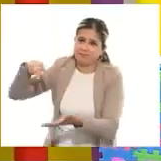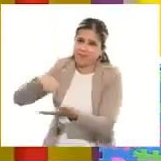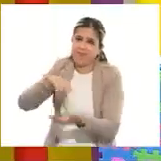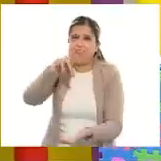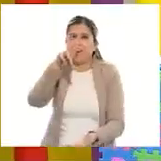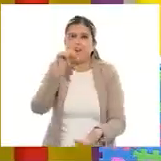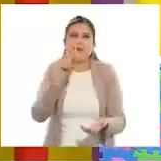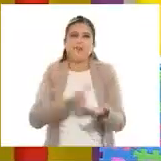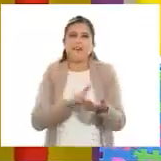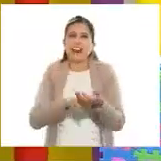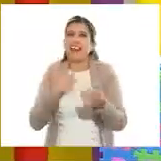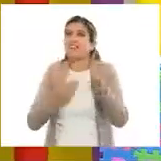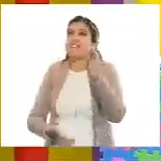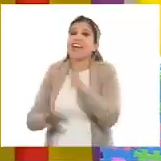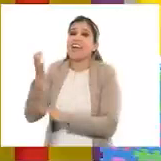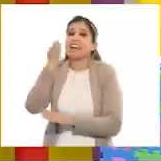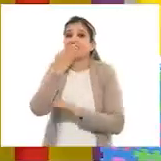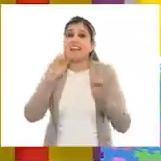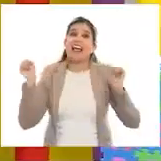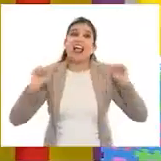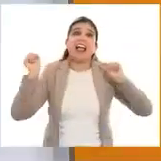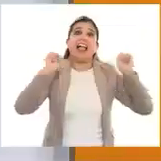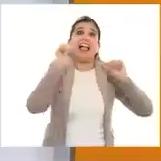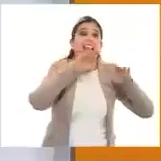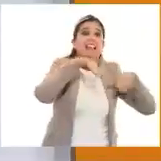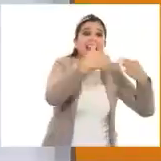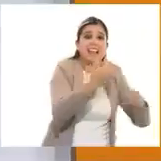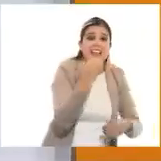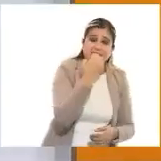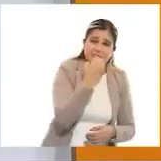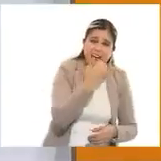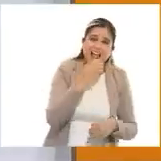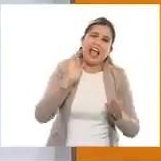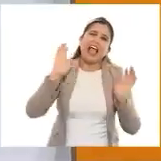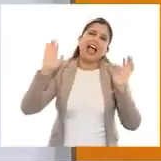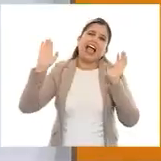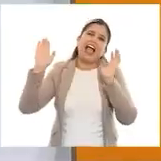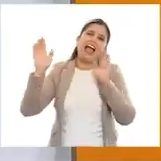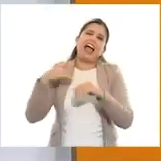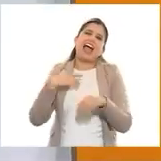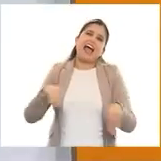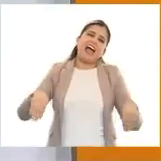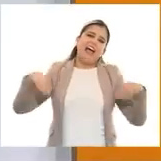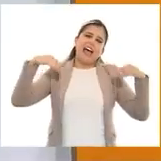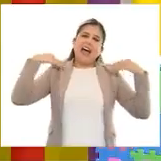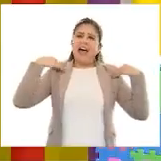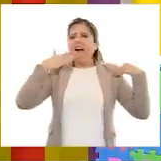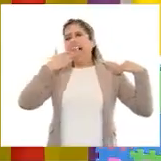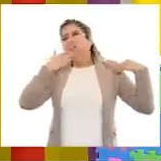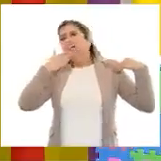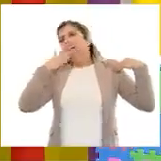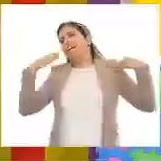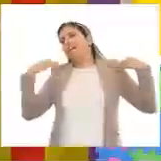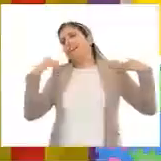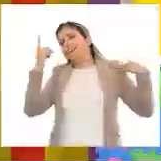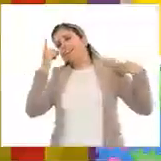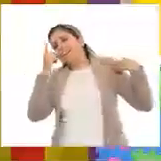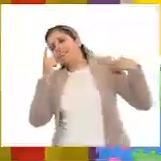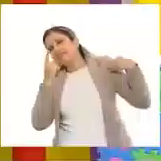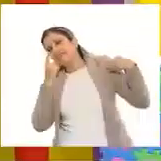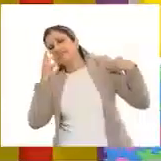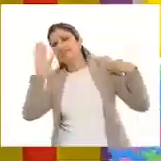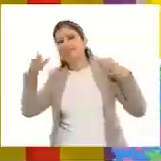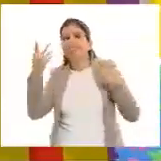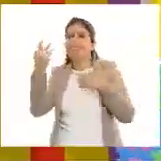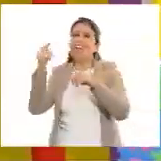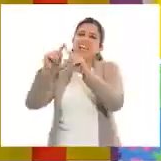como ya no tengo que salir corriendo de la casa para llegar a la escuela, ¡ay, pues ya eche la flojera y entre